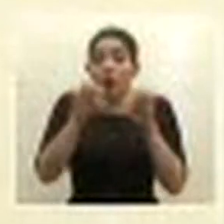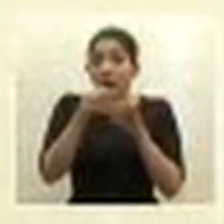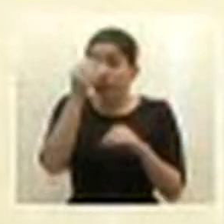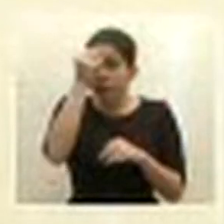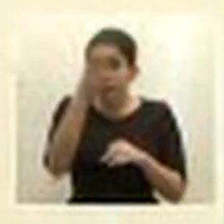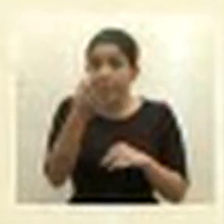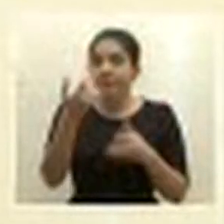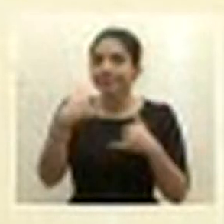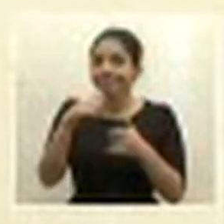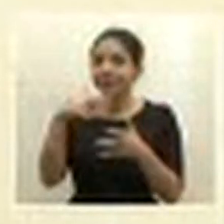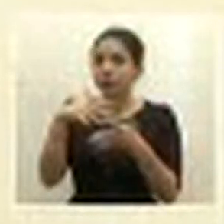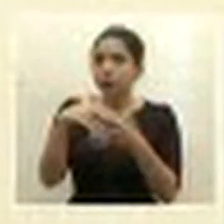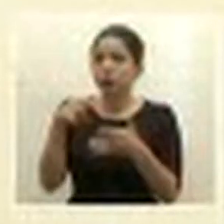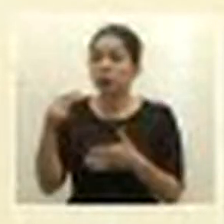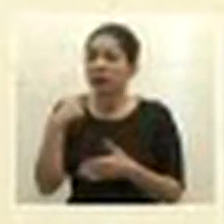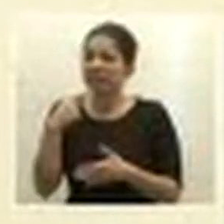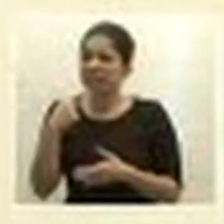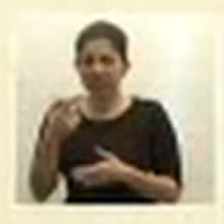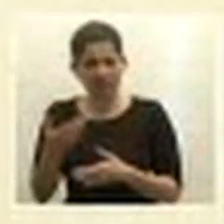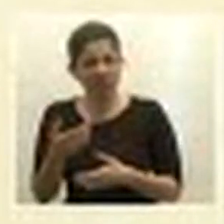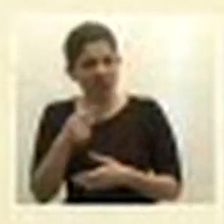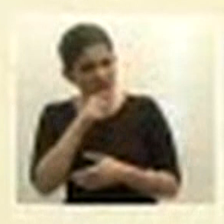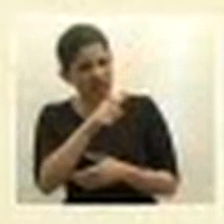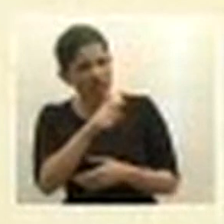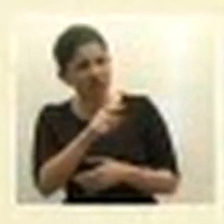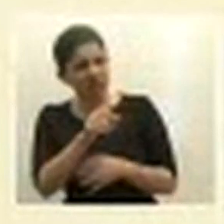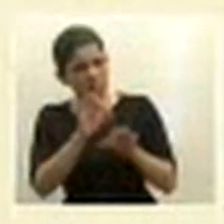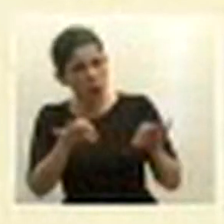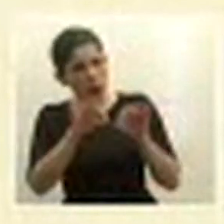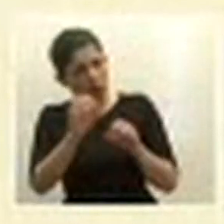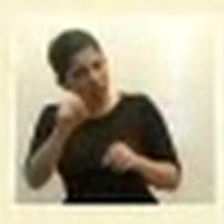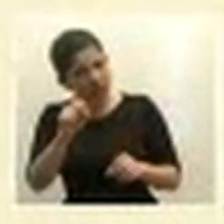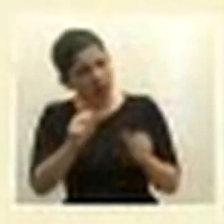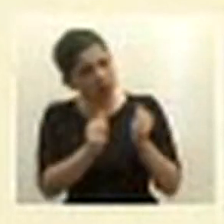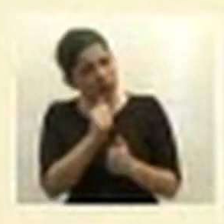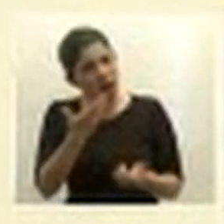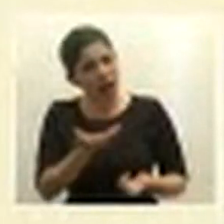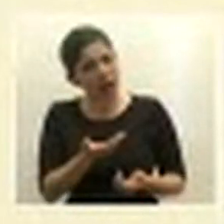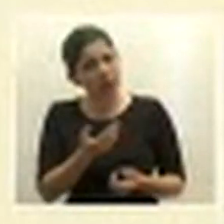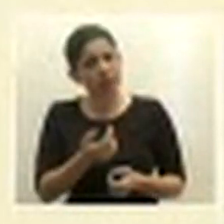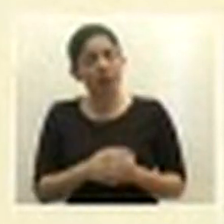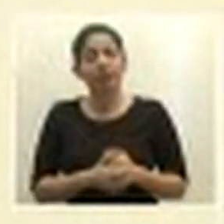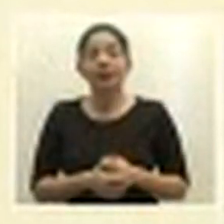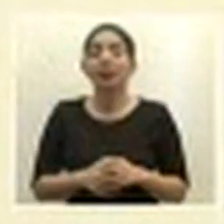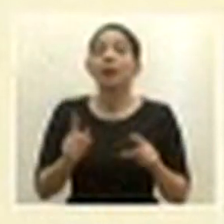de estudios, ¿verdad?, que dice que sí tiene una relevancia más importante. Lo que sí